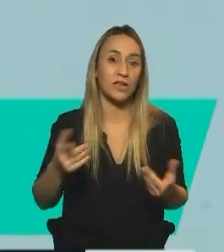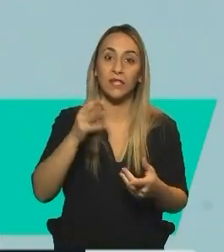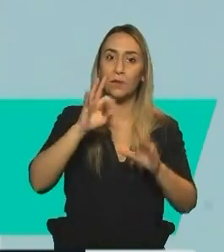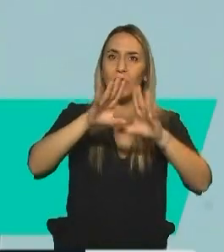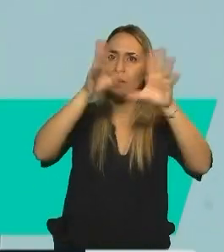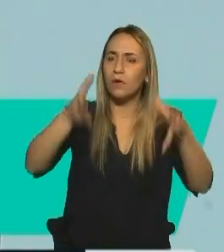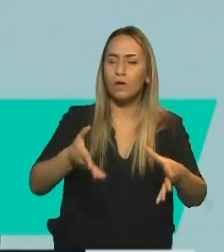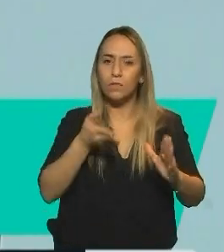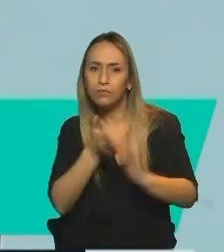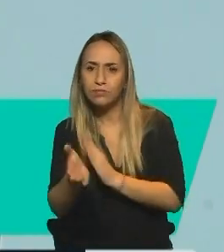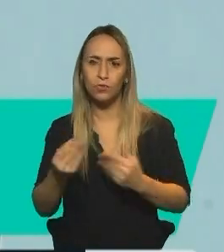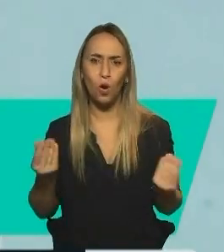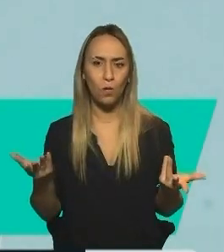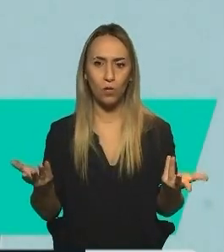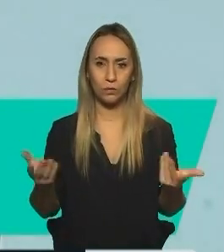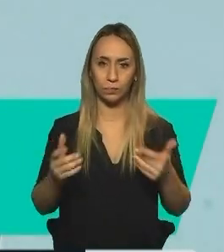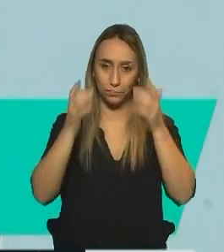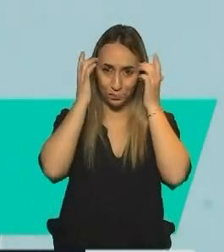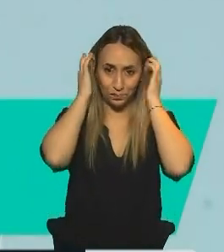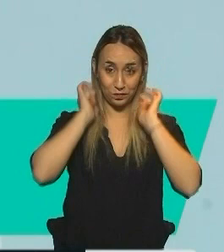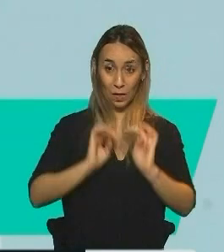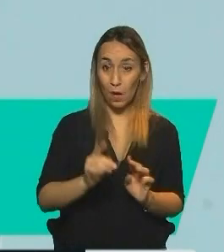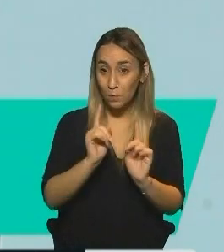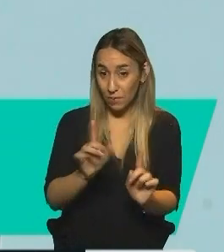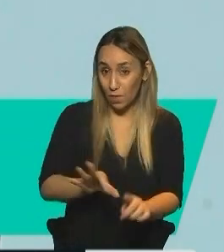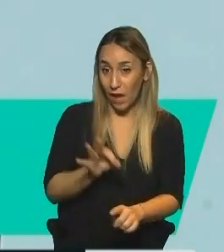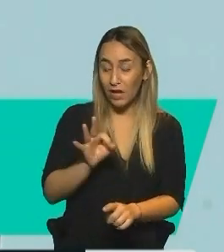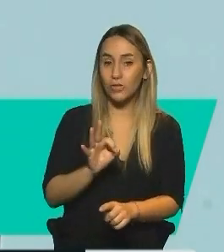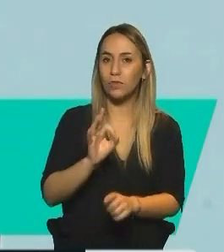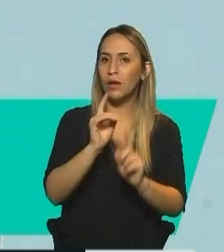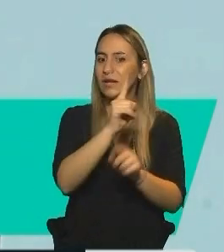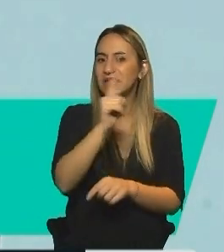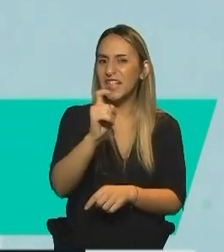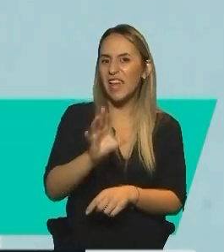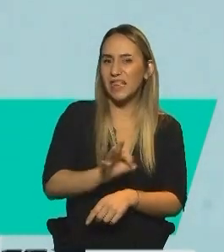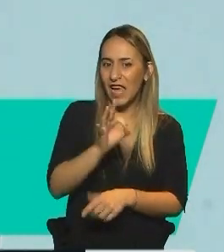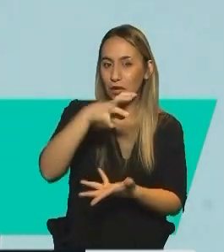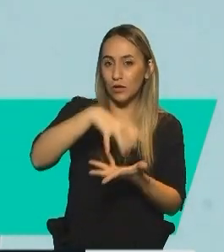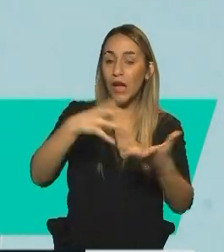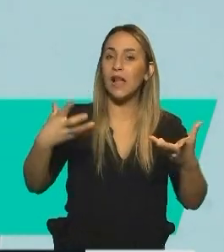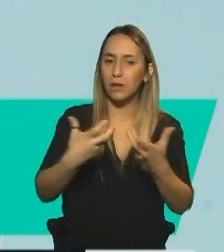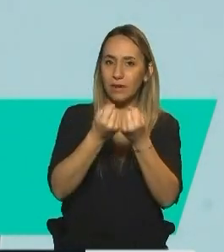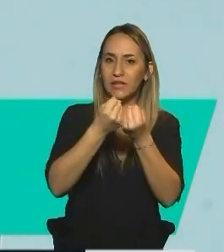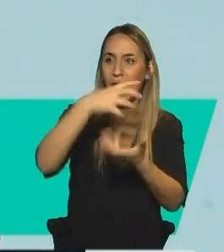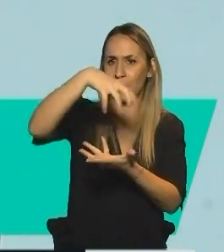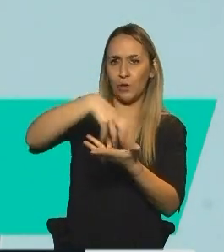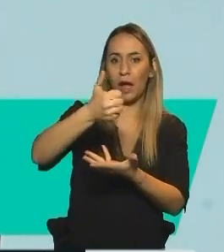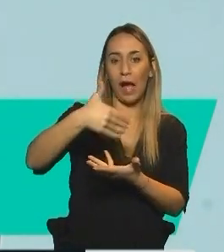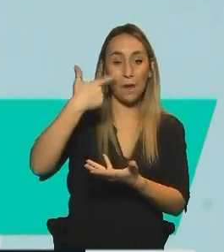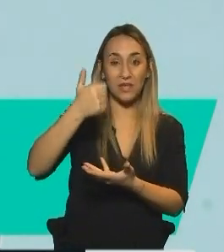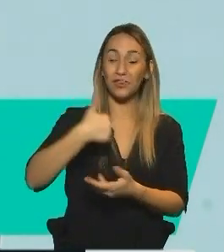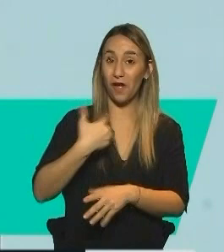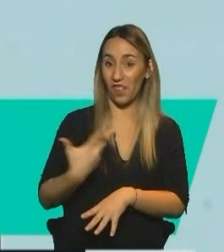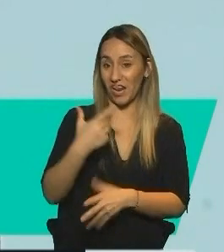edificio. Ese año estábamos celebrando los 100 años de AMIA. Y yo, que era directora